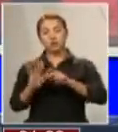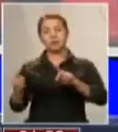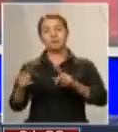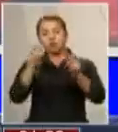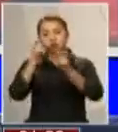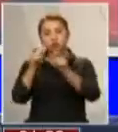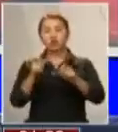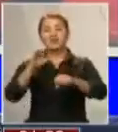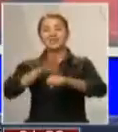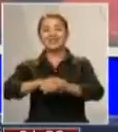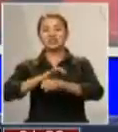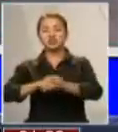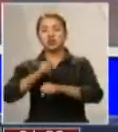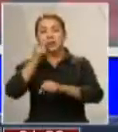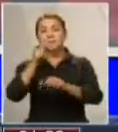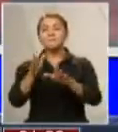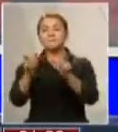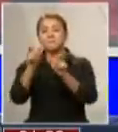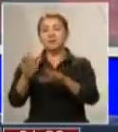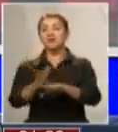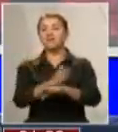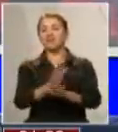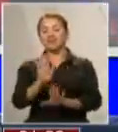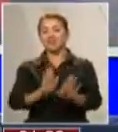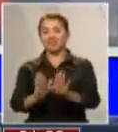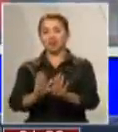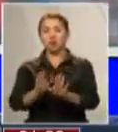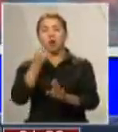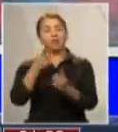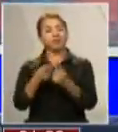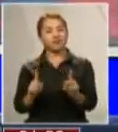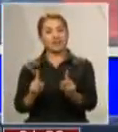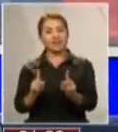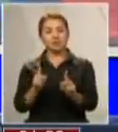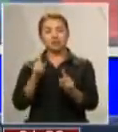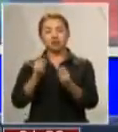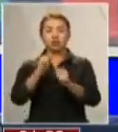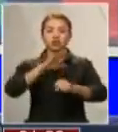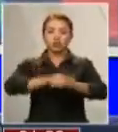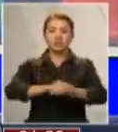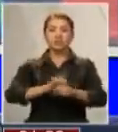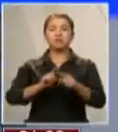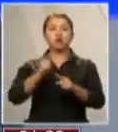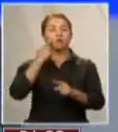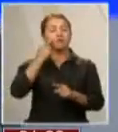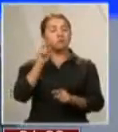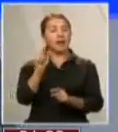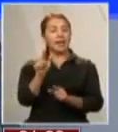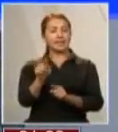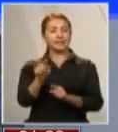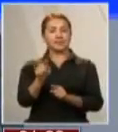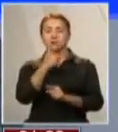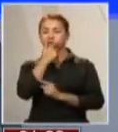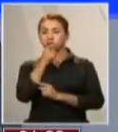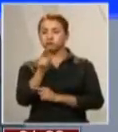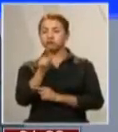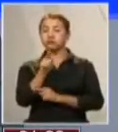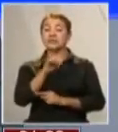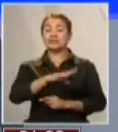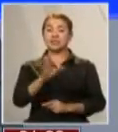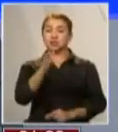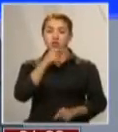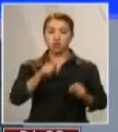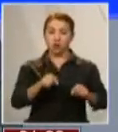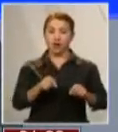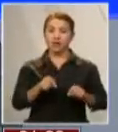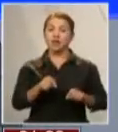de detención preventivo. ¿Qué diferencia tiene eso con la detención por sospecha? La detención por sospecha partida en Chile no existe,